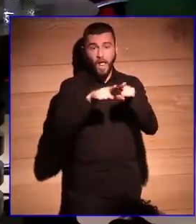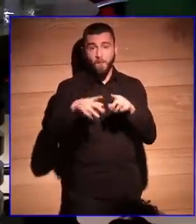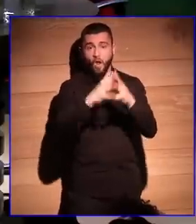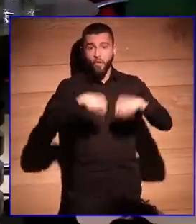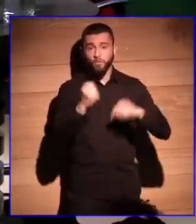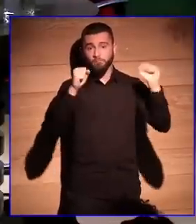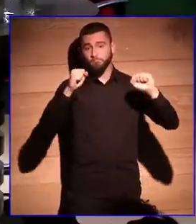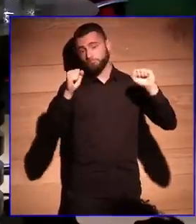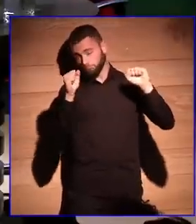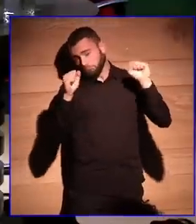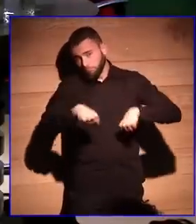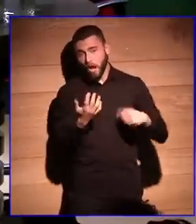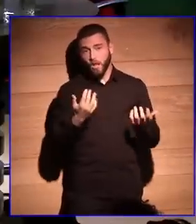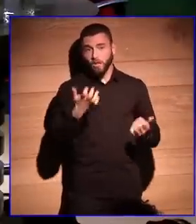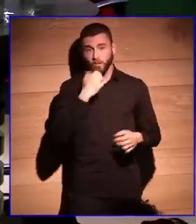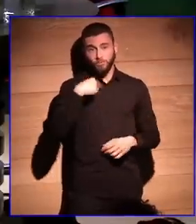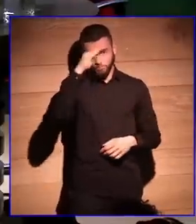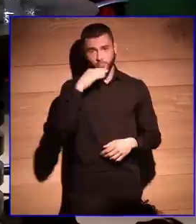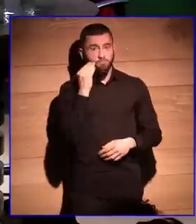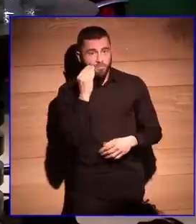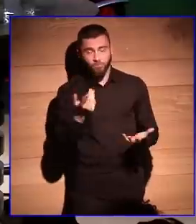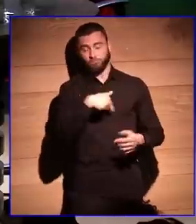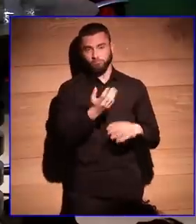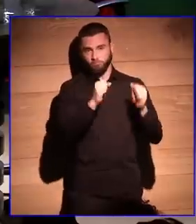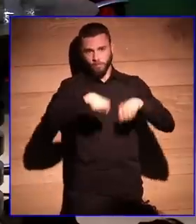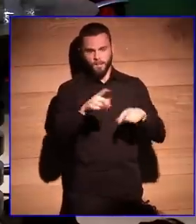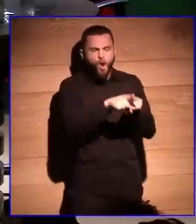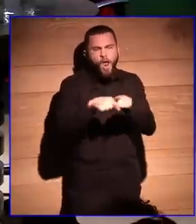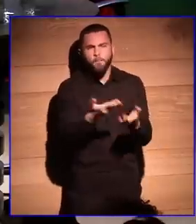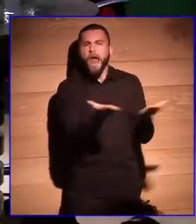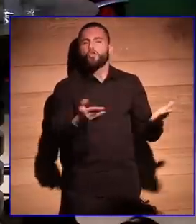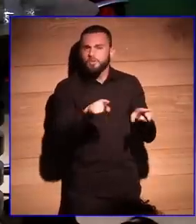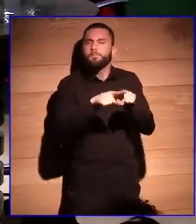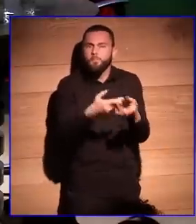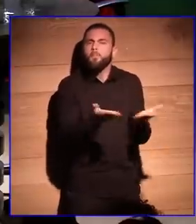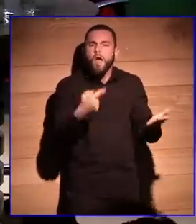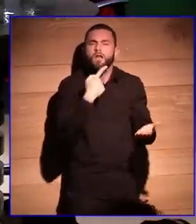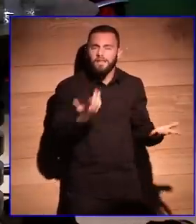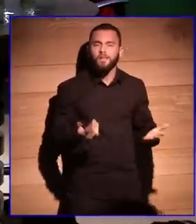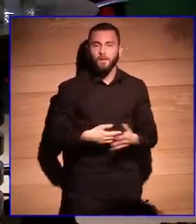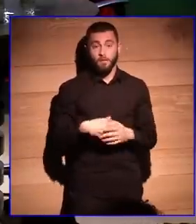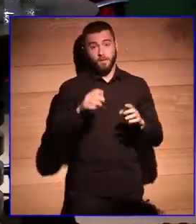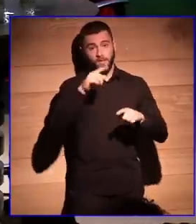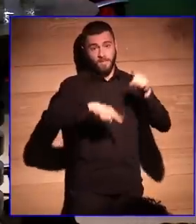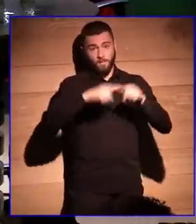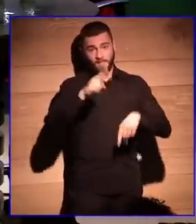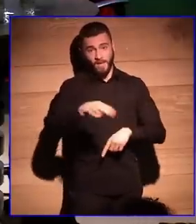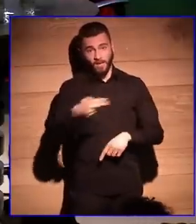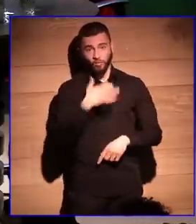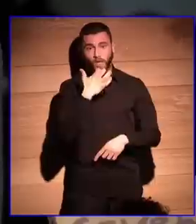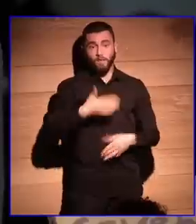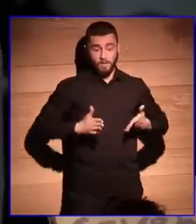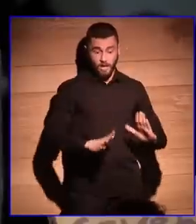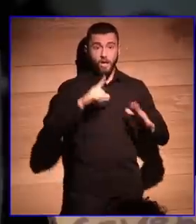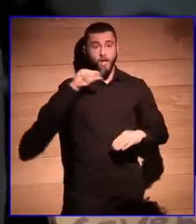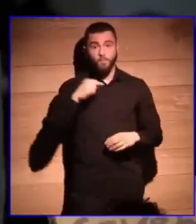vale. Yo no tengo más remedio, soy tu padre, soy bobo, tengo más remedio que acogerte. Pero tus hermanos, que te digan tus hermanos. Pero eso depende del resultado. O sea, si el hijo pródigo se enmienda y